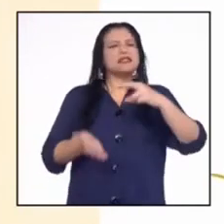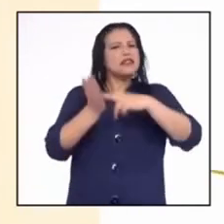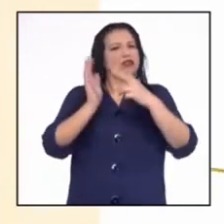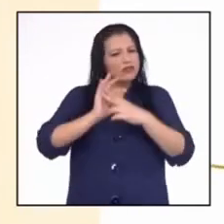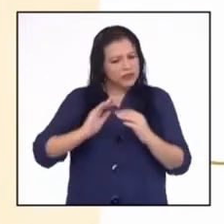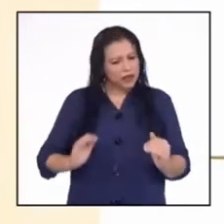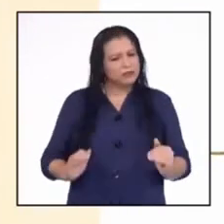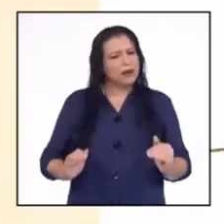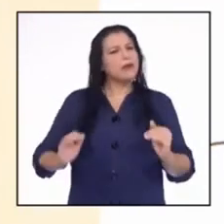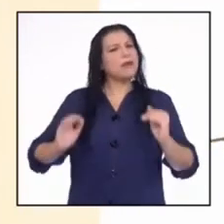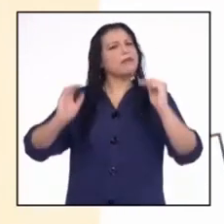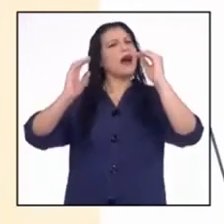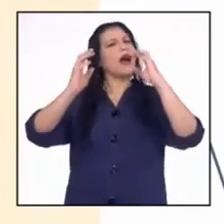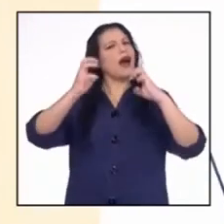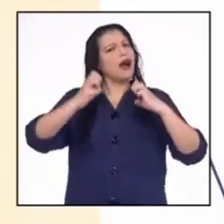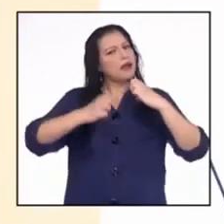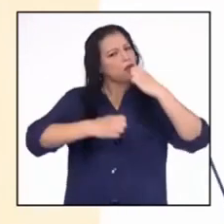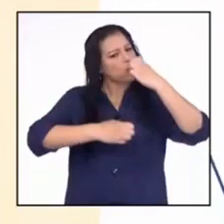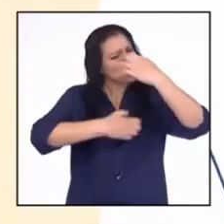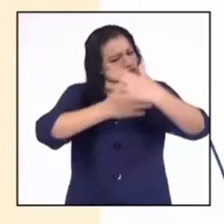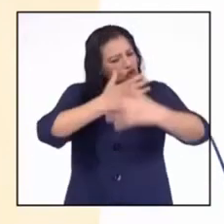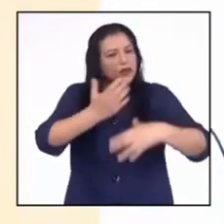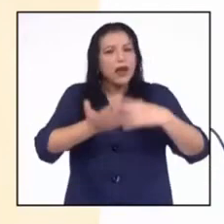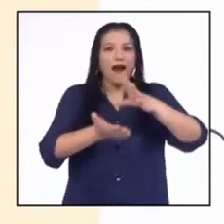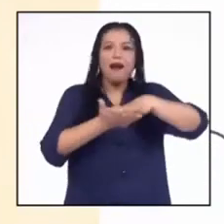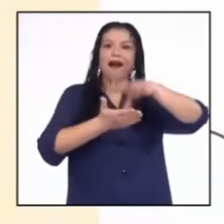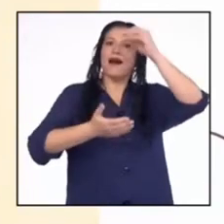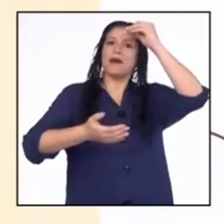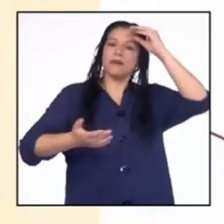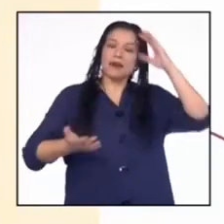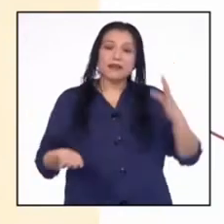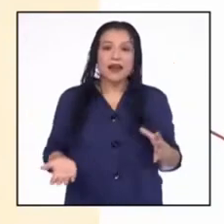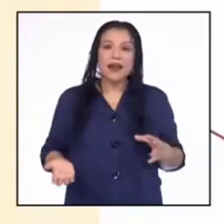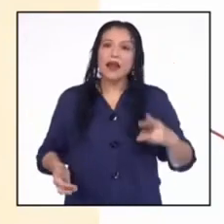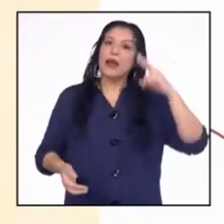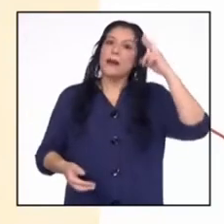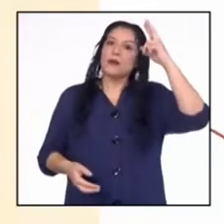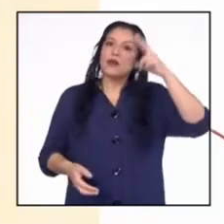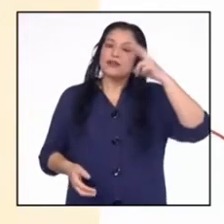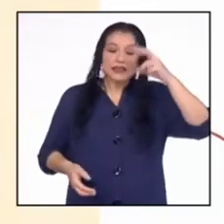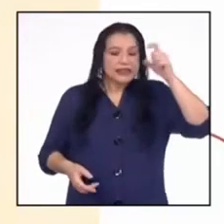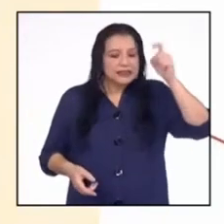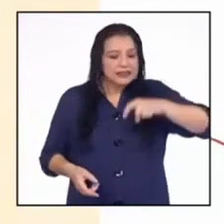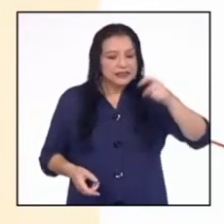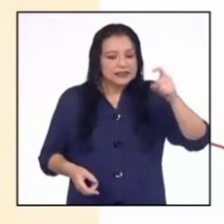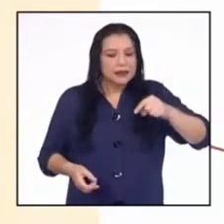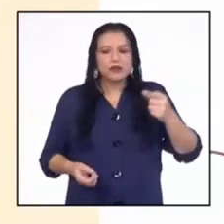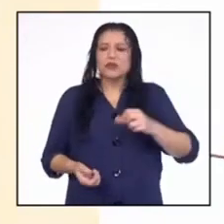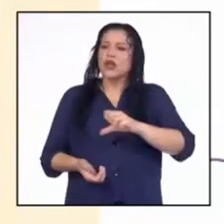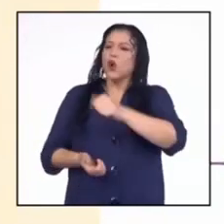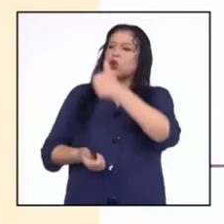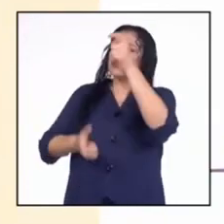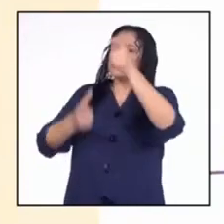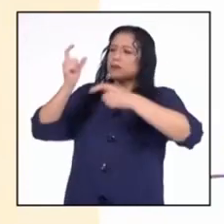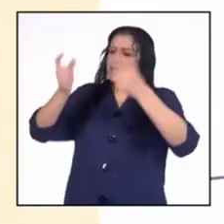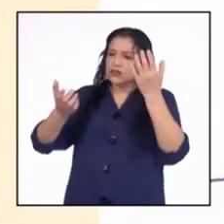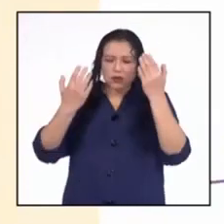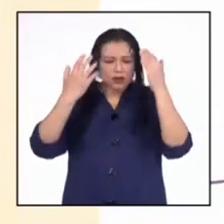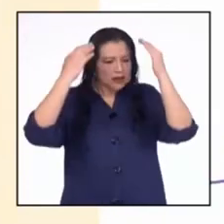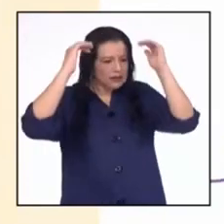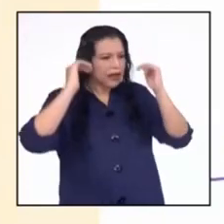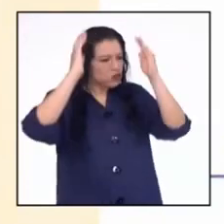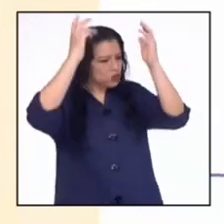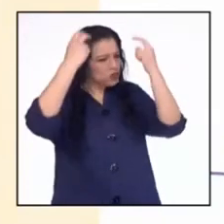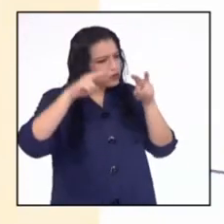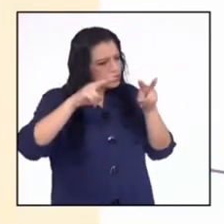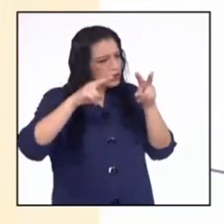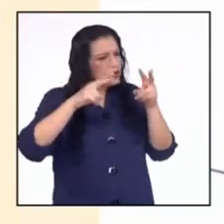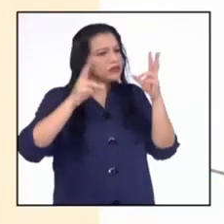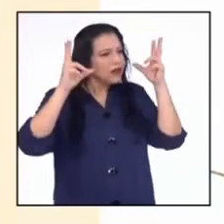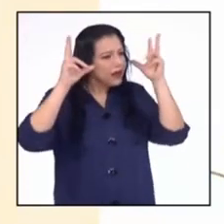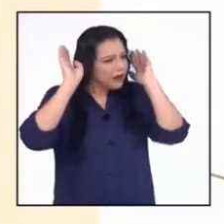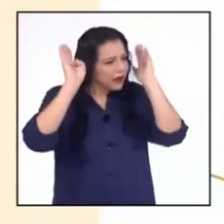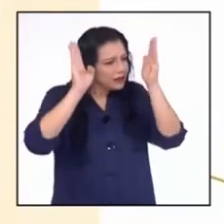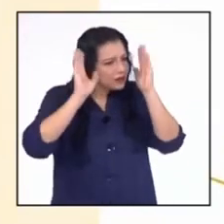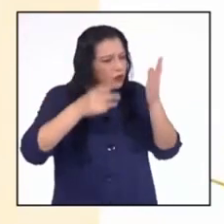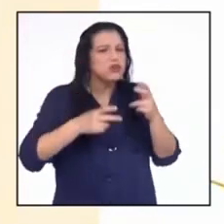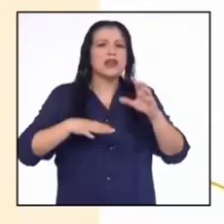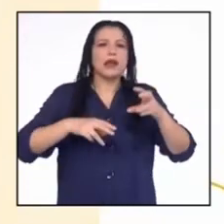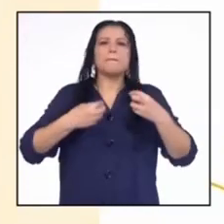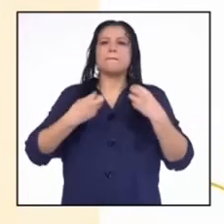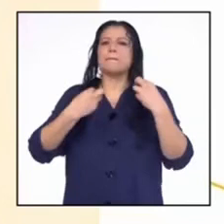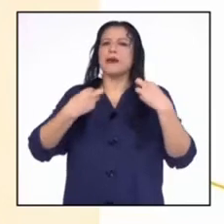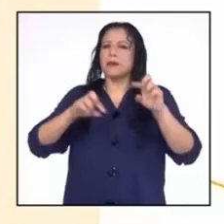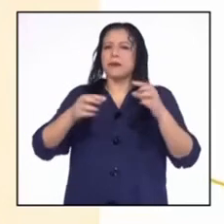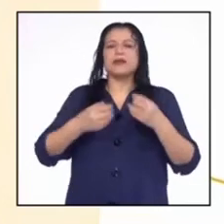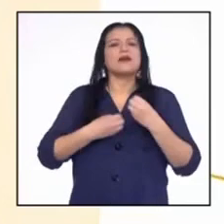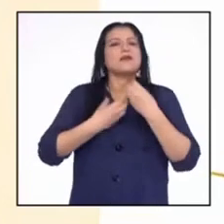crecer, evolucionar y aprender. Para ello necesitamos que los escuchen y les permitan expresarse. La radio